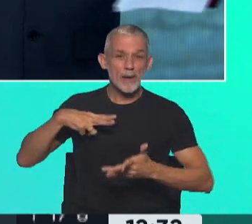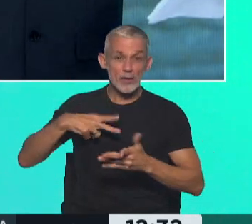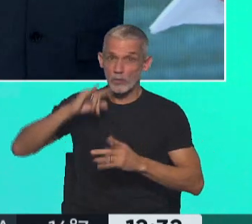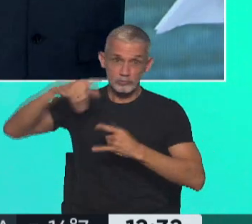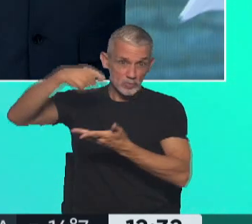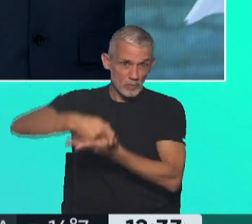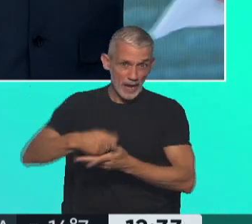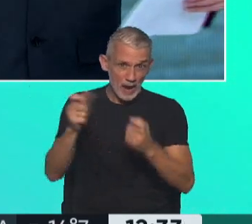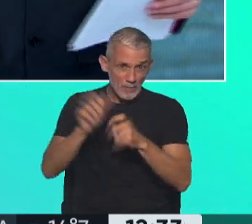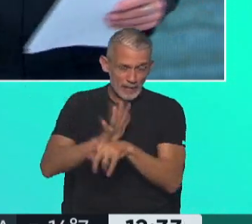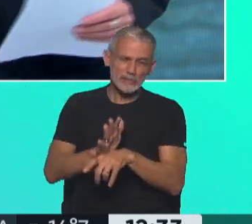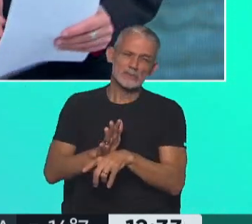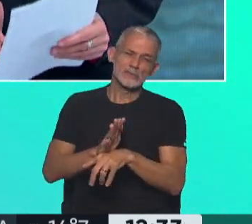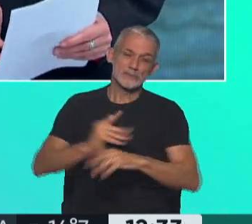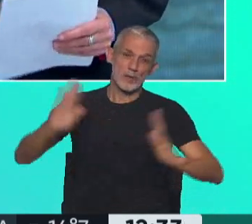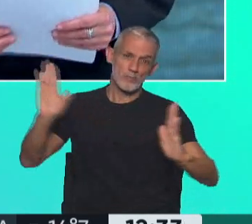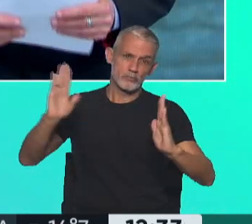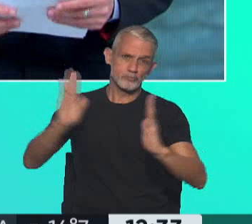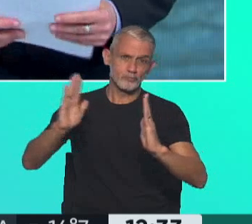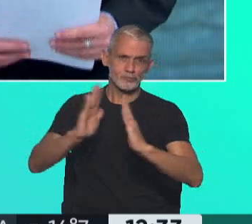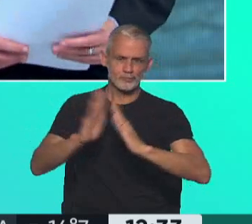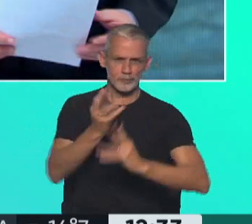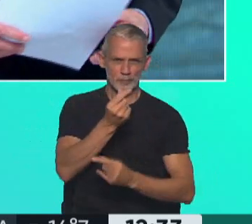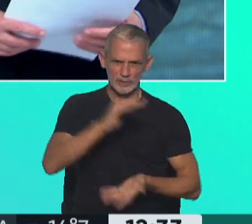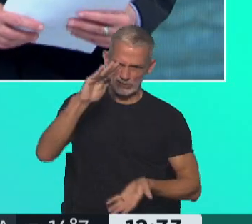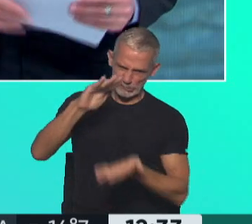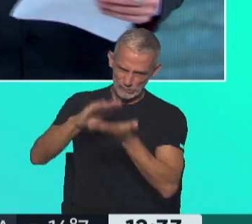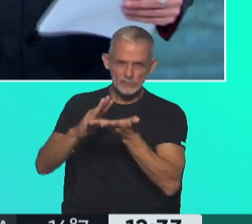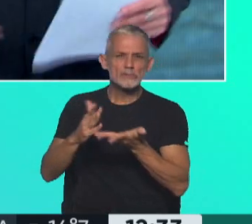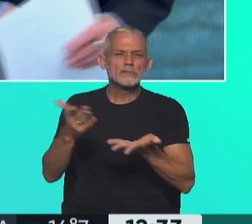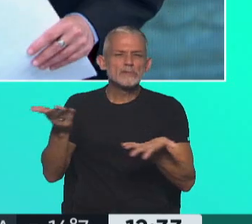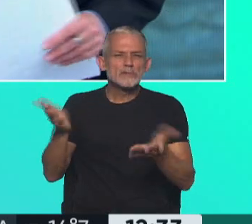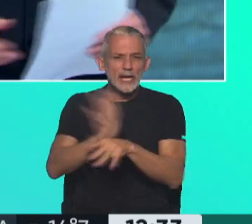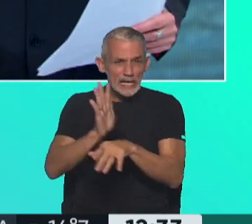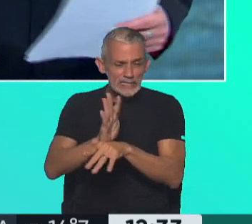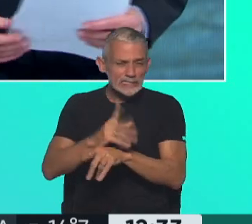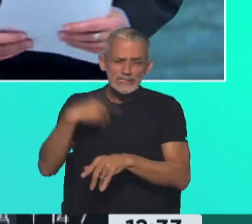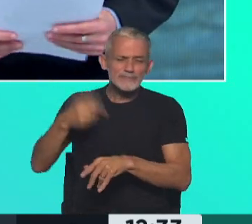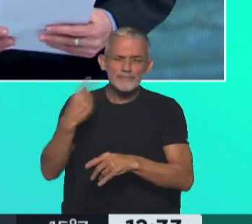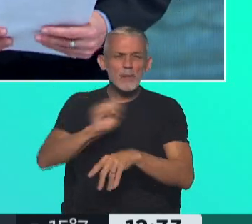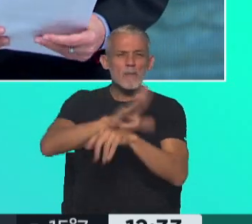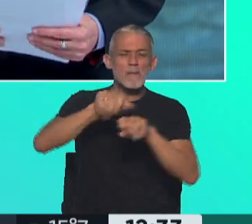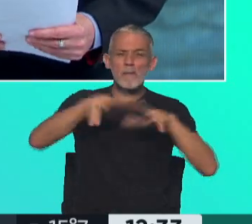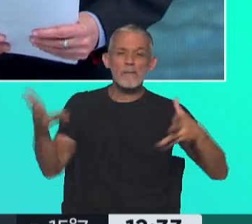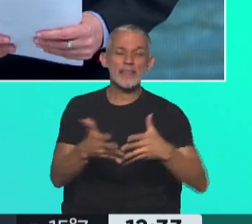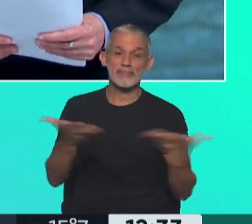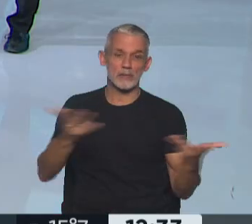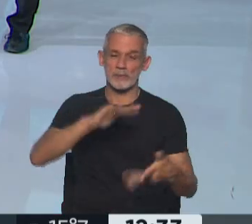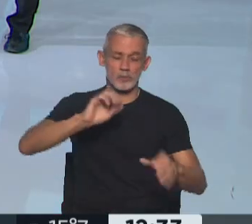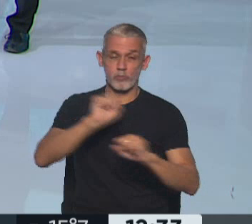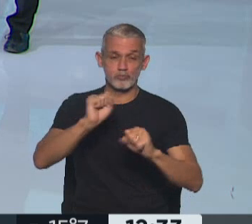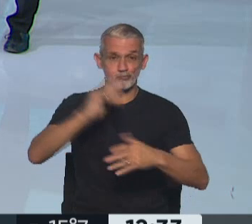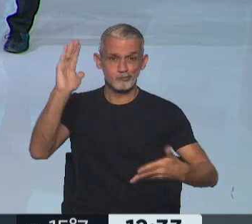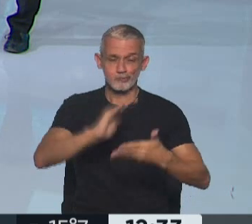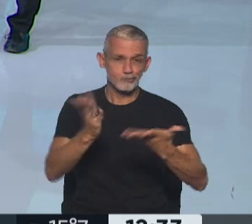cual hace que se vaya a achicar muchísimo un negocio que ha sido y una industria que ha sido golpeada durante la protesta obedecía